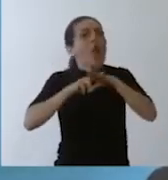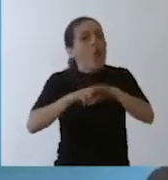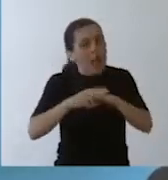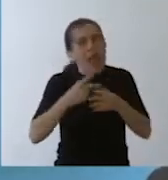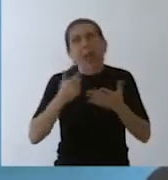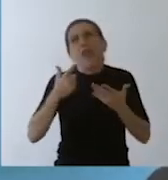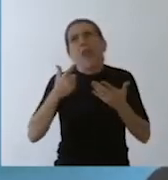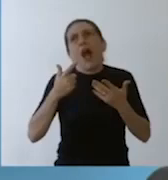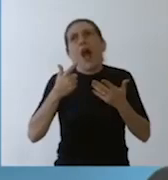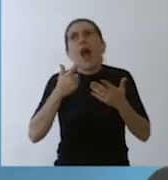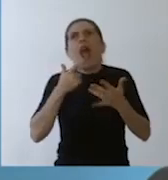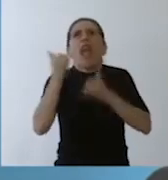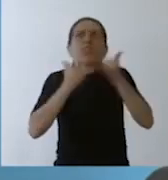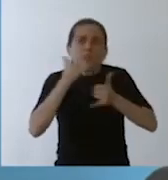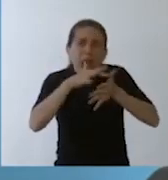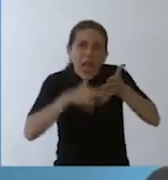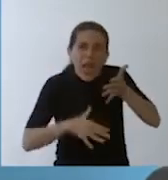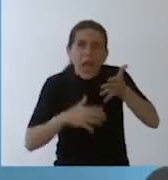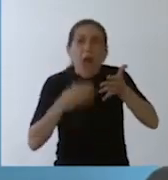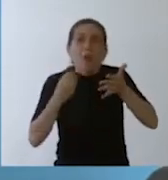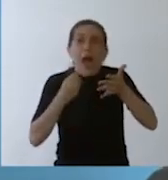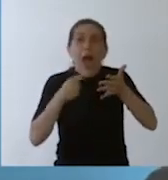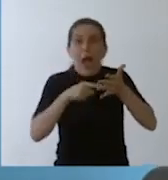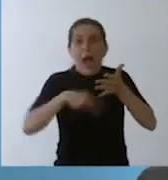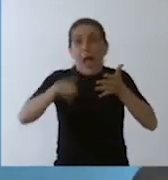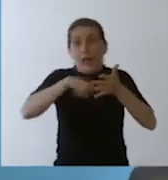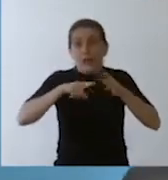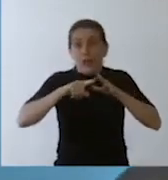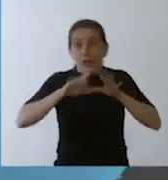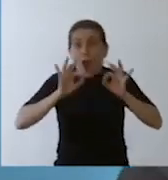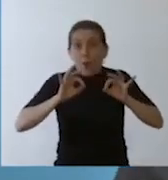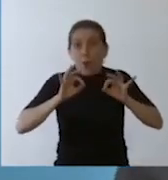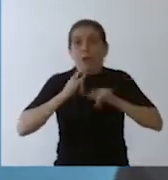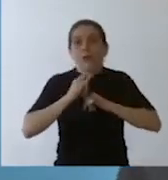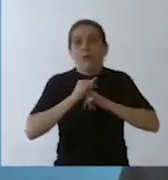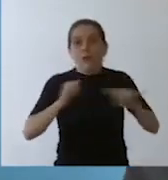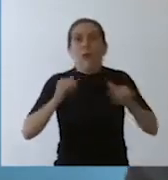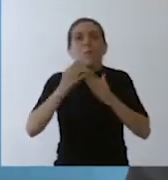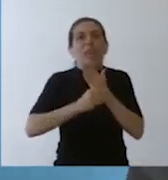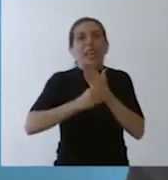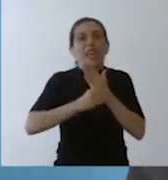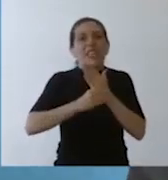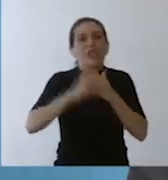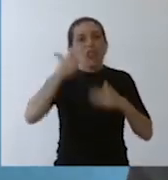recomendaciones, estos fundamentos para ser transmitidos a través del ministro de Educación al